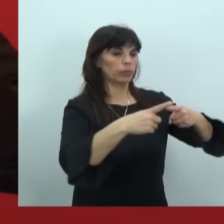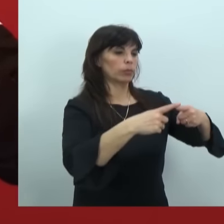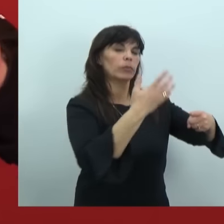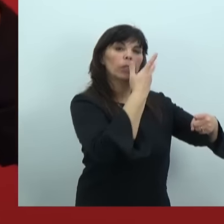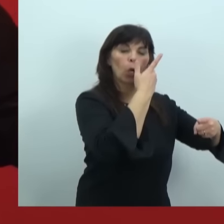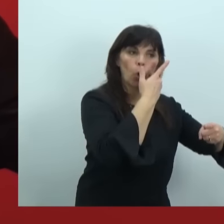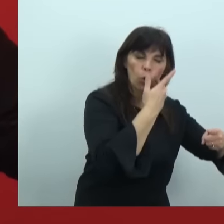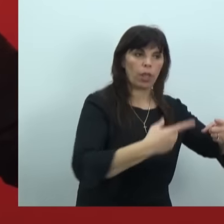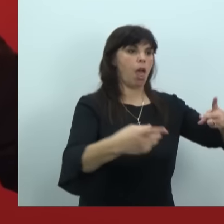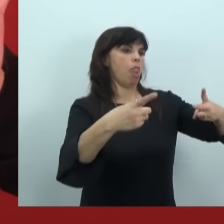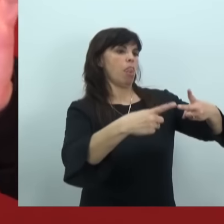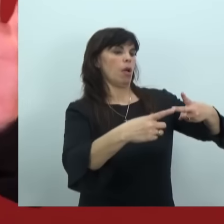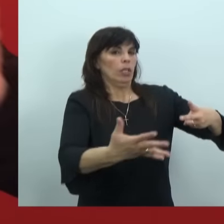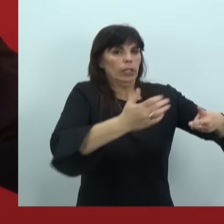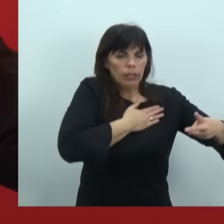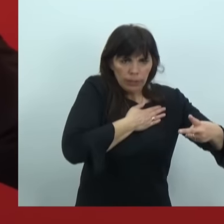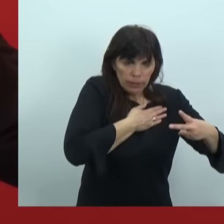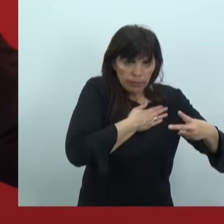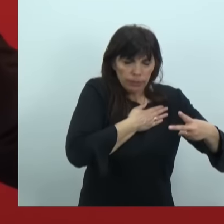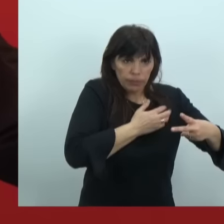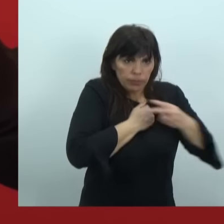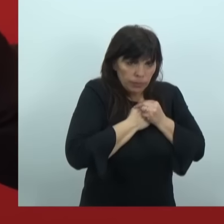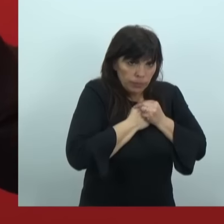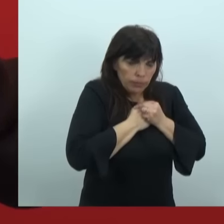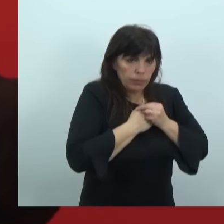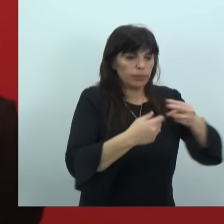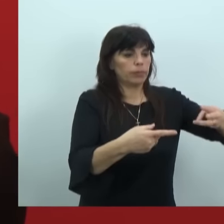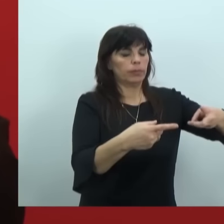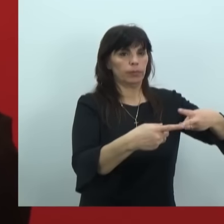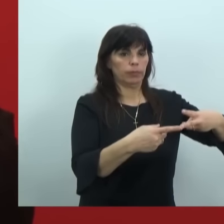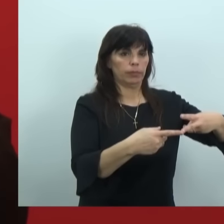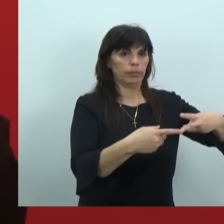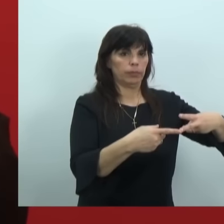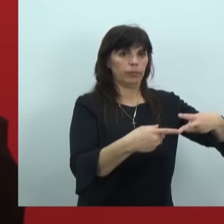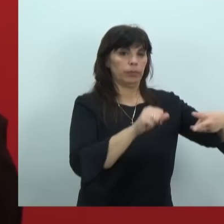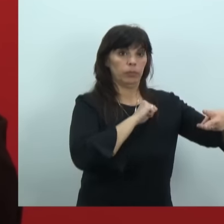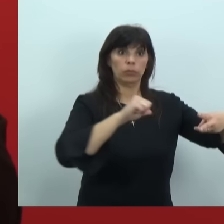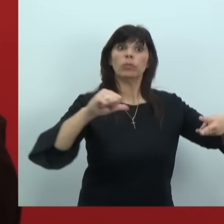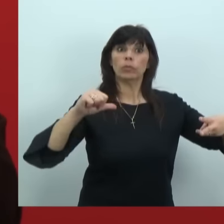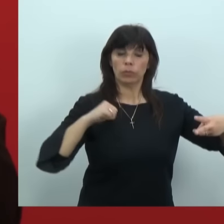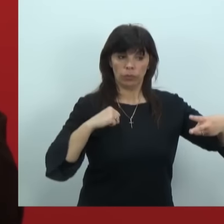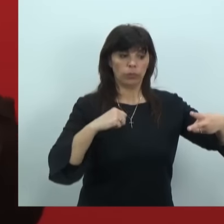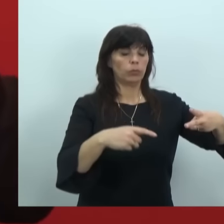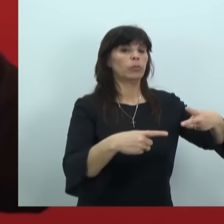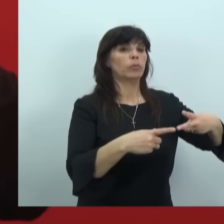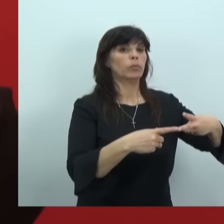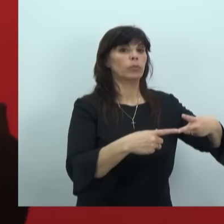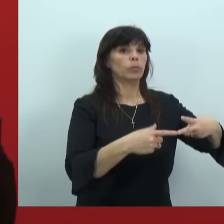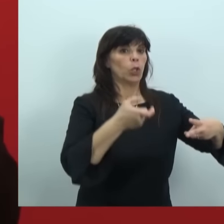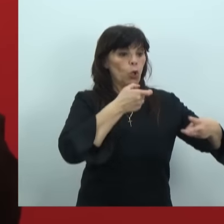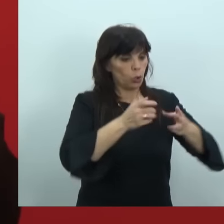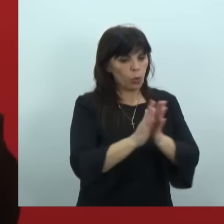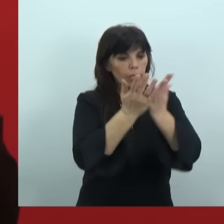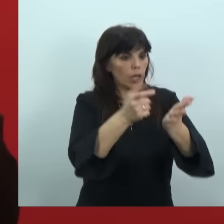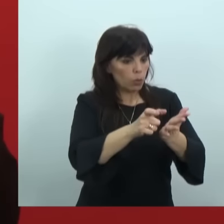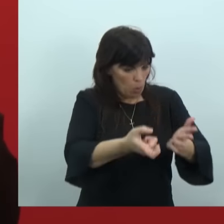conocerlas, hay que apropiarlas a una forma individual tuya. Tú te tienes que apropiar